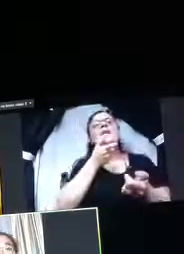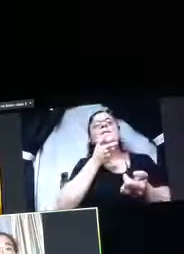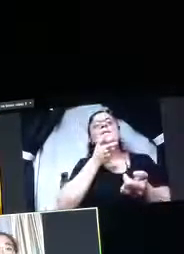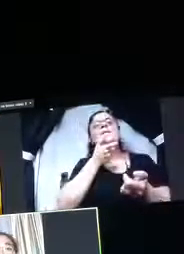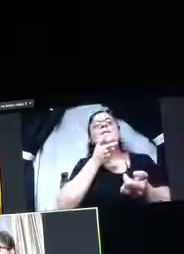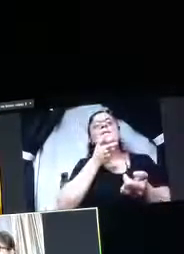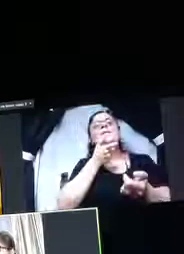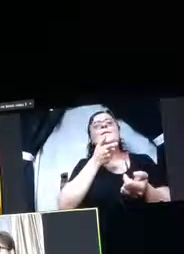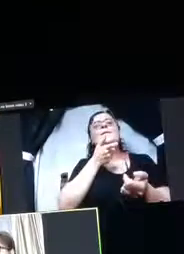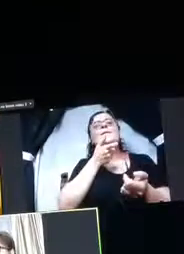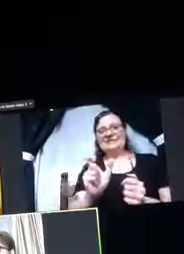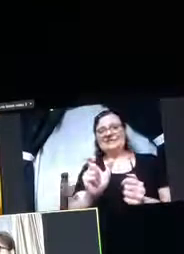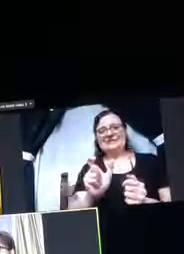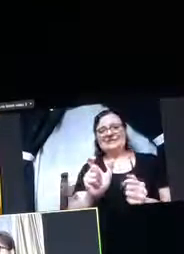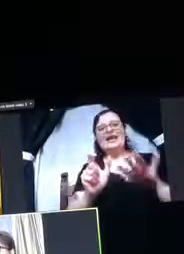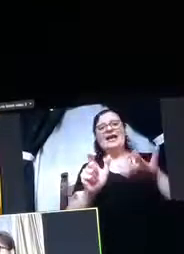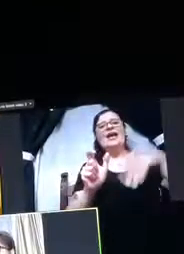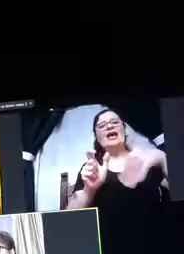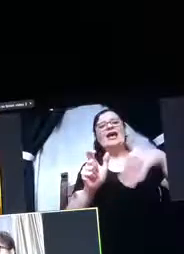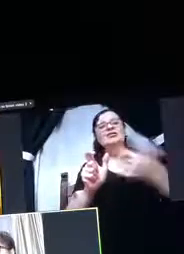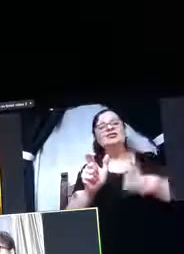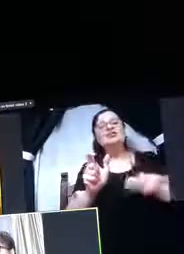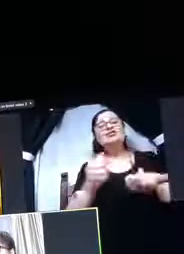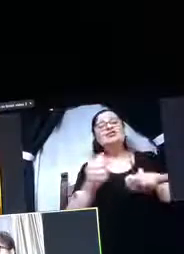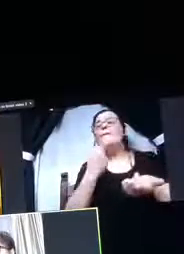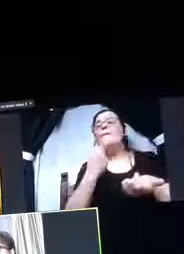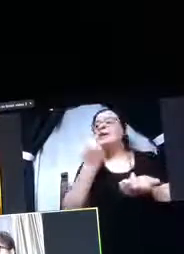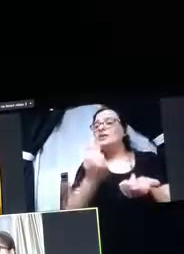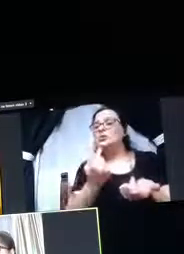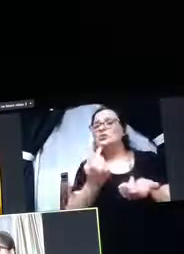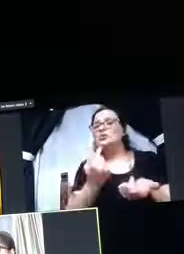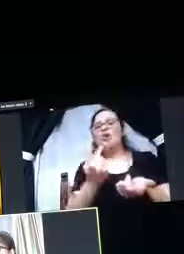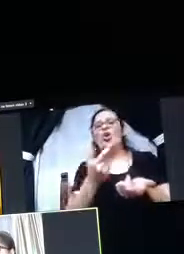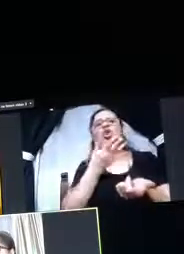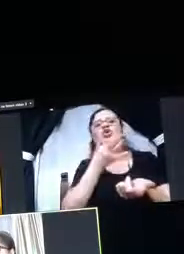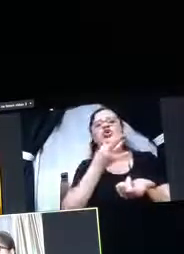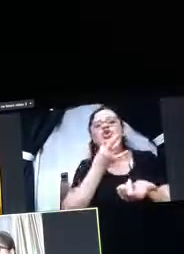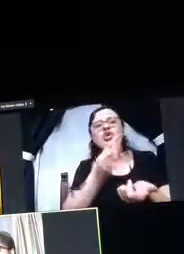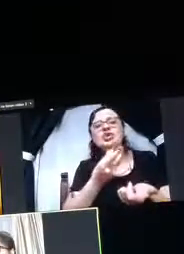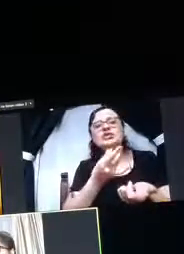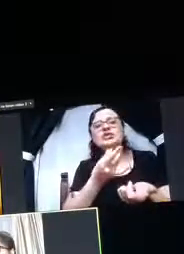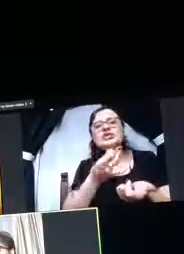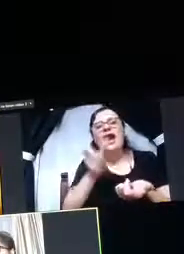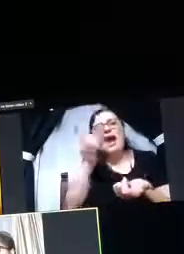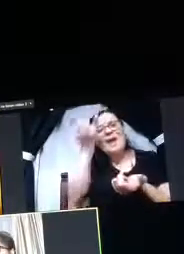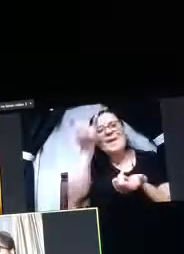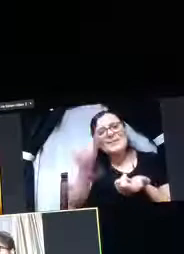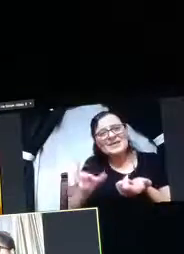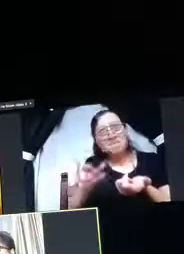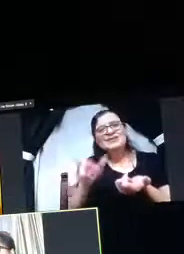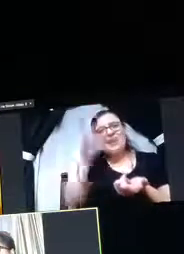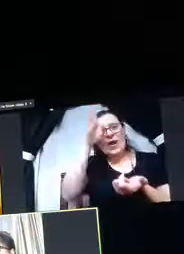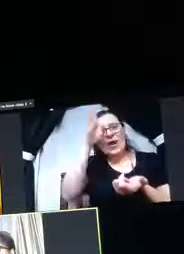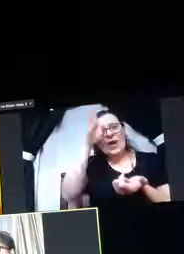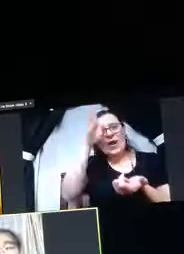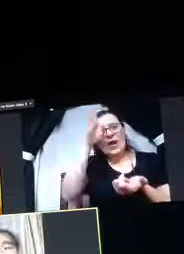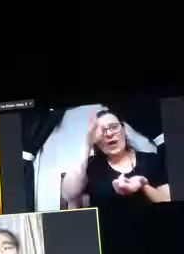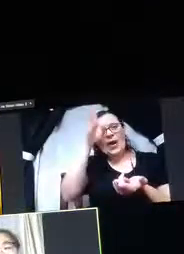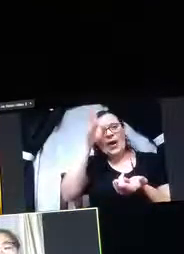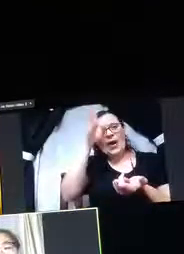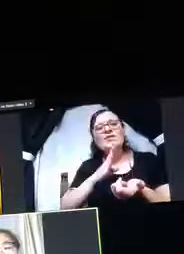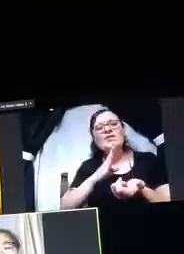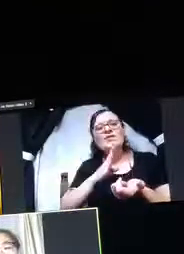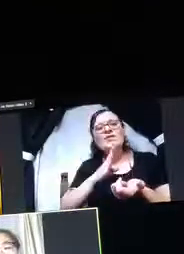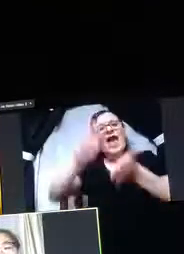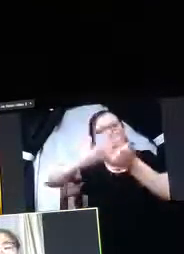de la palabra. Entonces, acá es donde me encantaría preguntarte, Georgie, es ¿cómo comprende el hipoacúsico